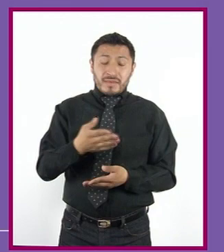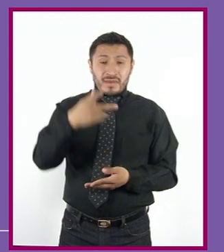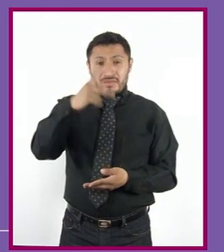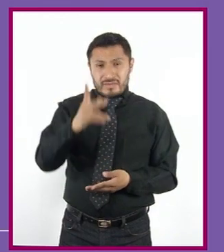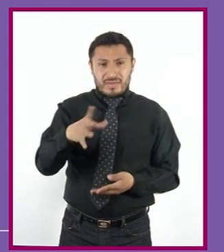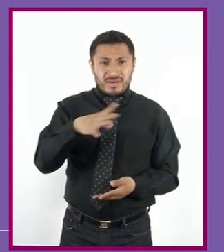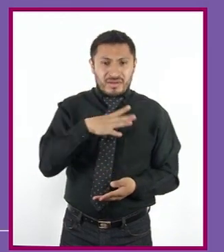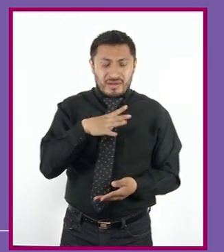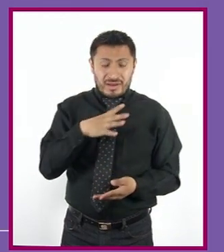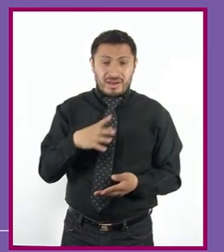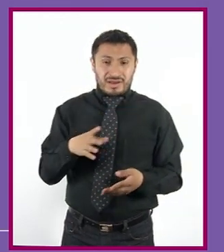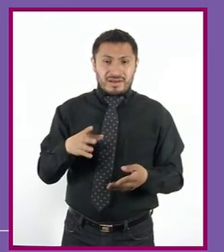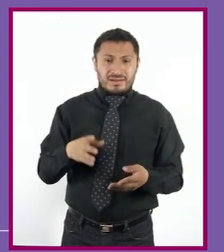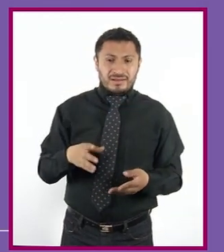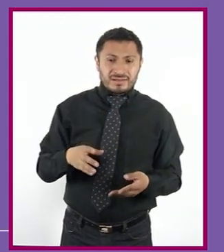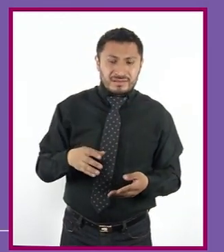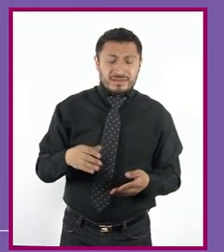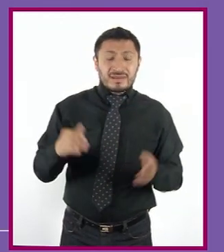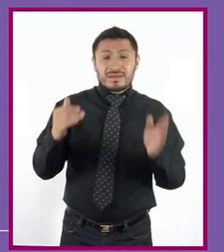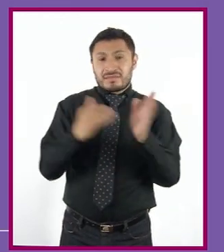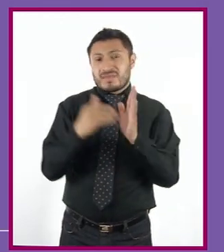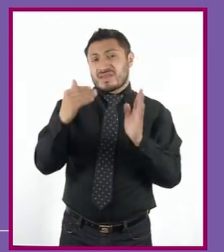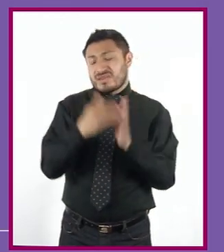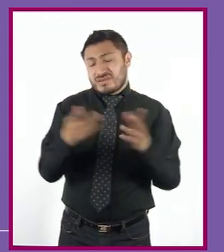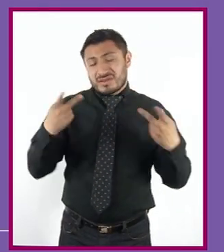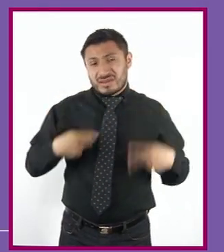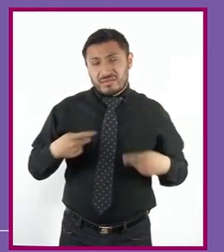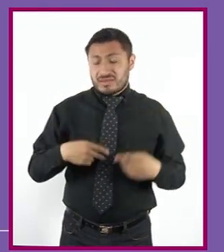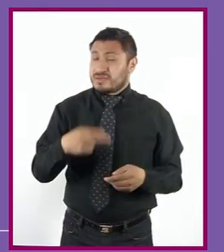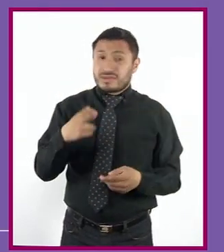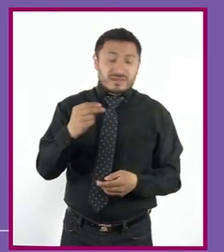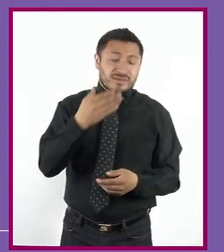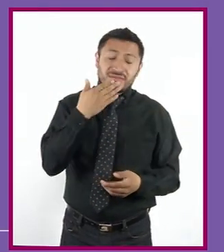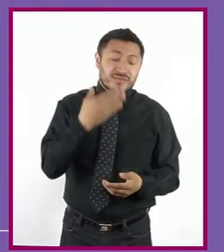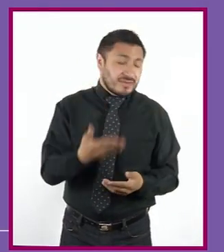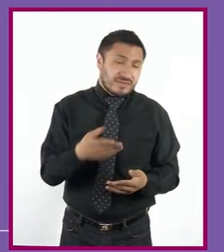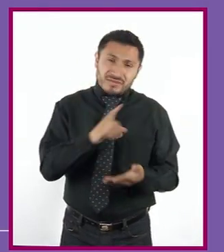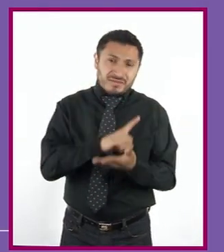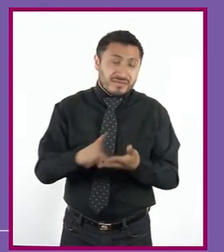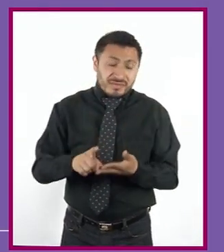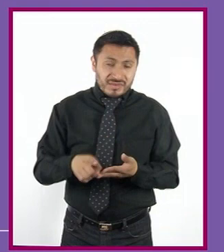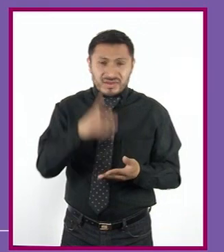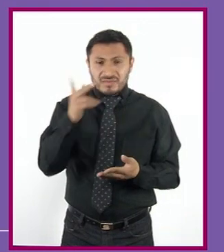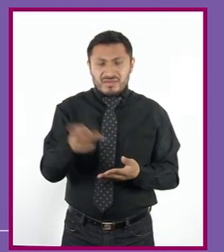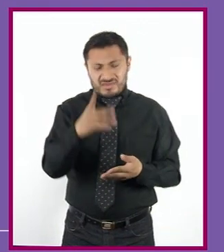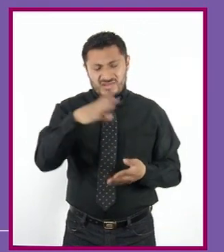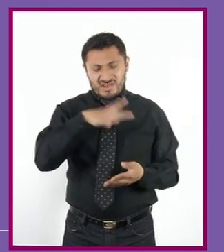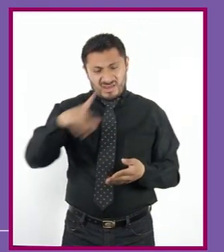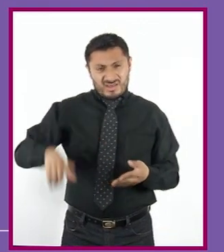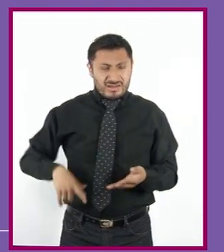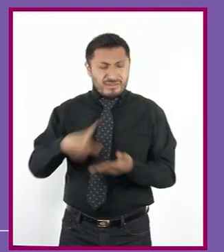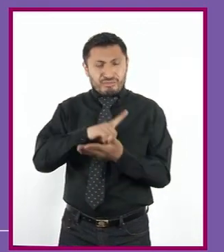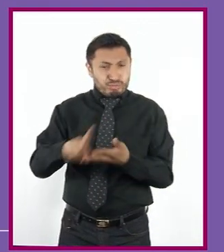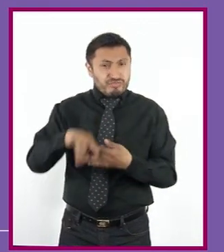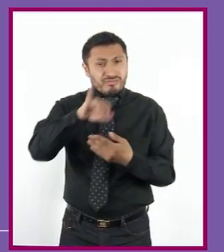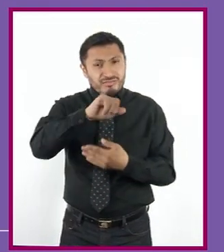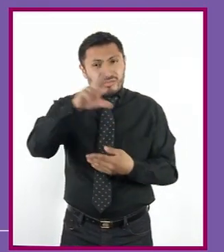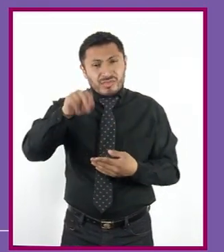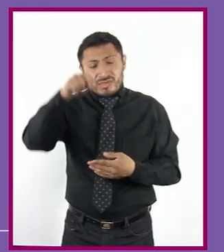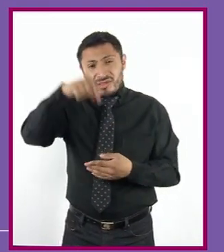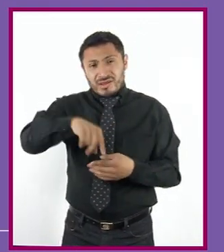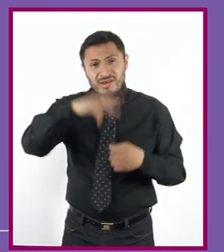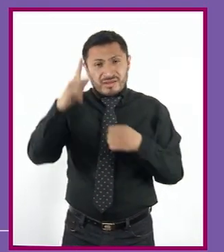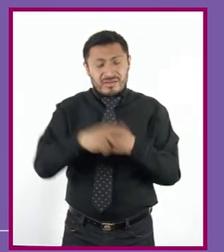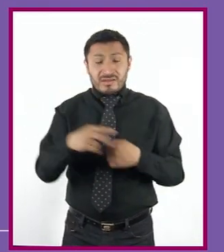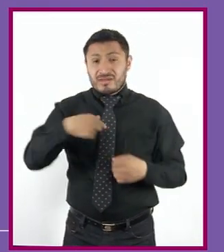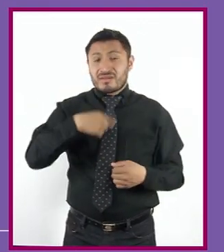diría quizá a millones de personas. En ese sentido, a la pregunta de si existe un Estado de Derecho, en nuestro país yo diría que no